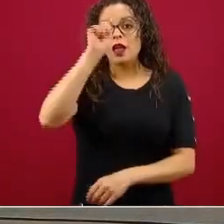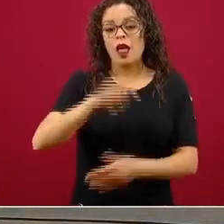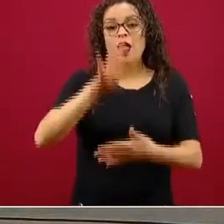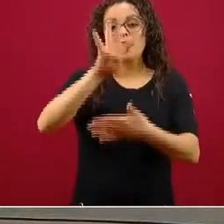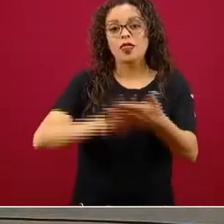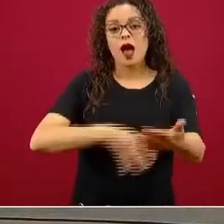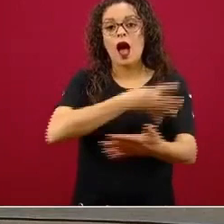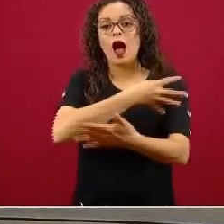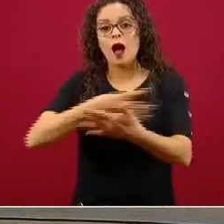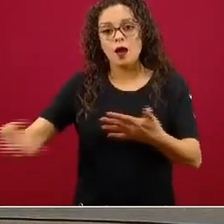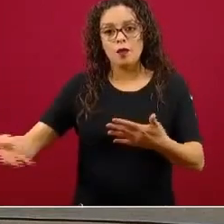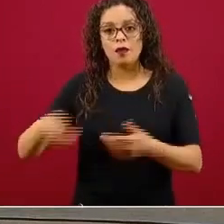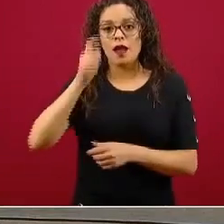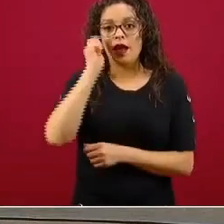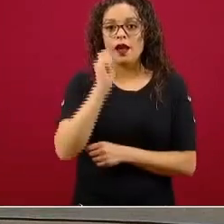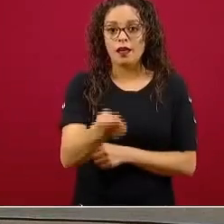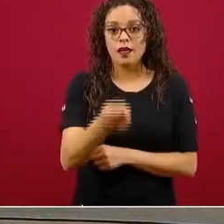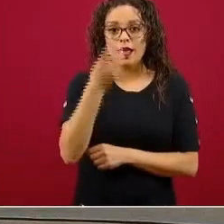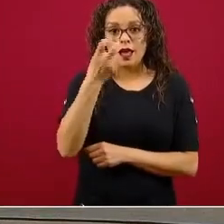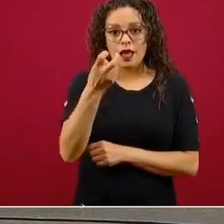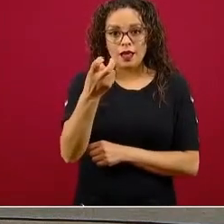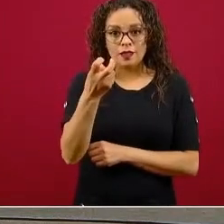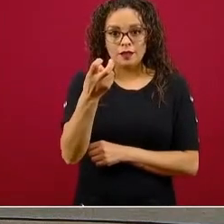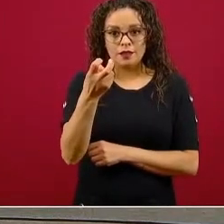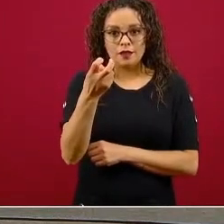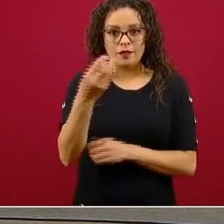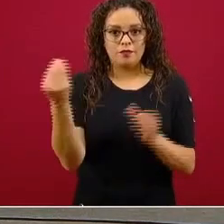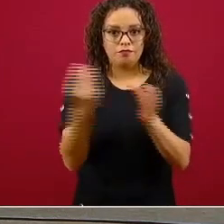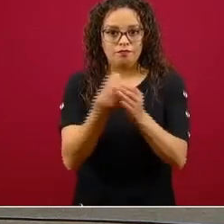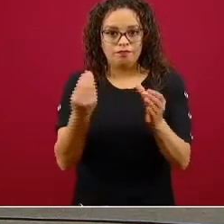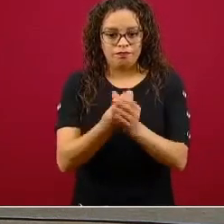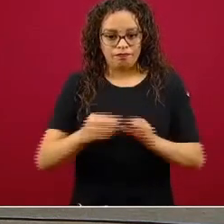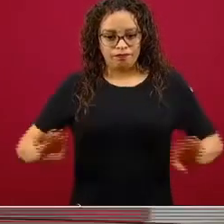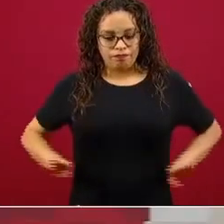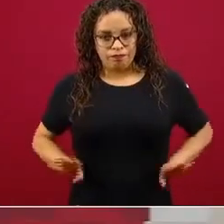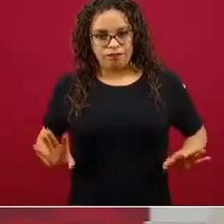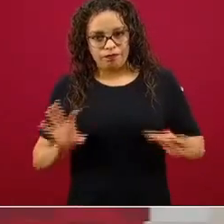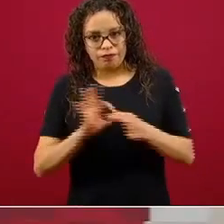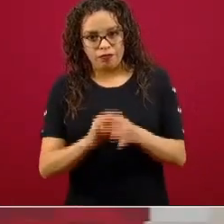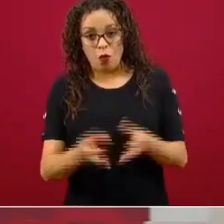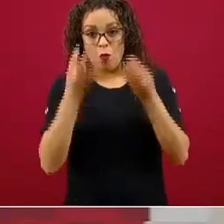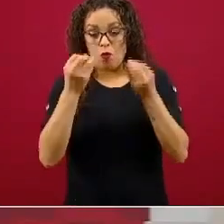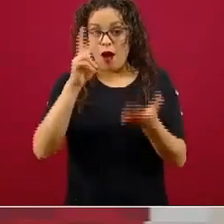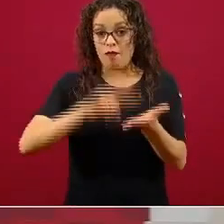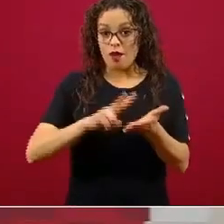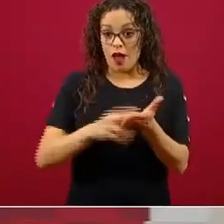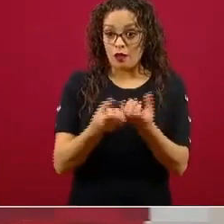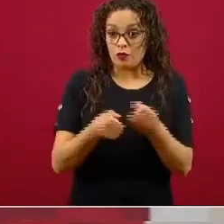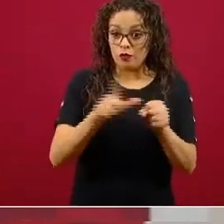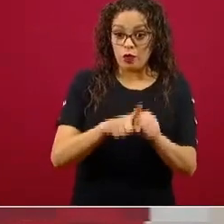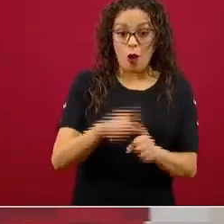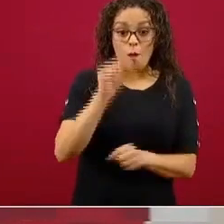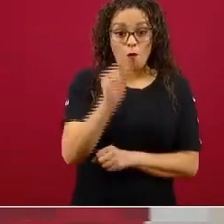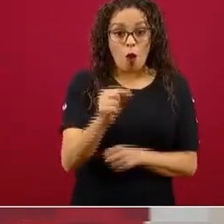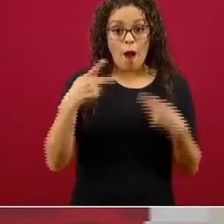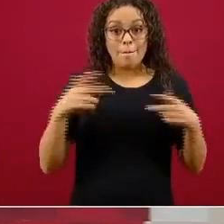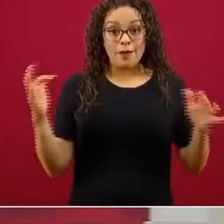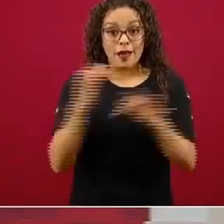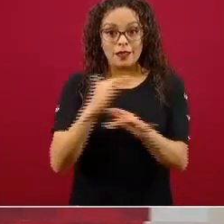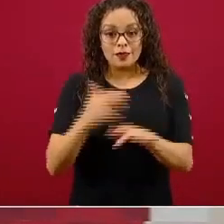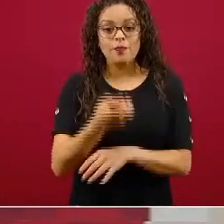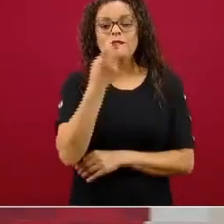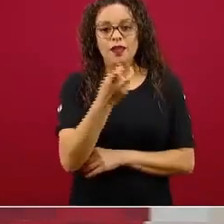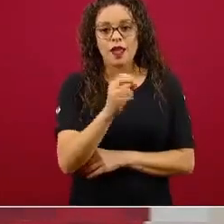en estas 4 combinaciones. Mucho valor social, poca gente, esa es la candidata